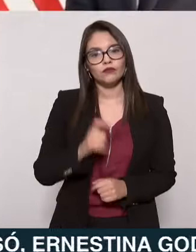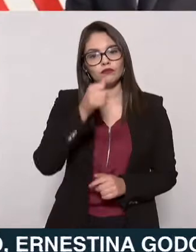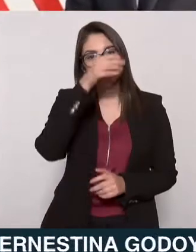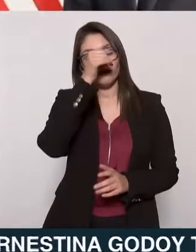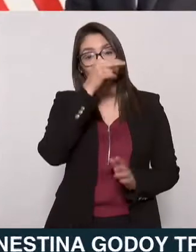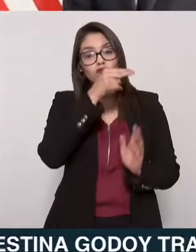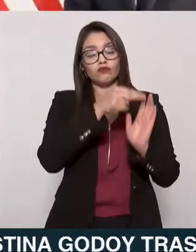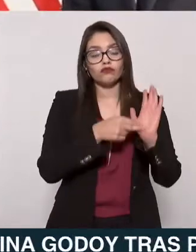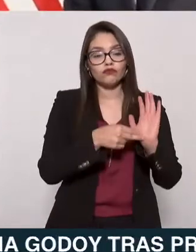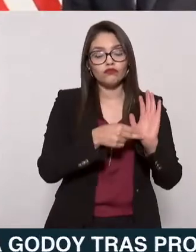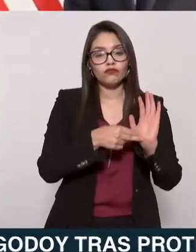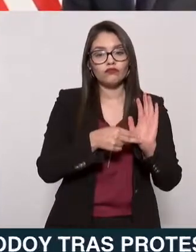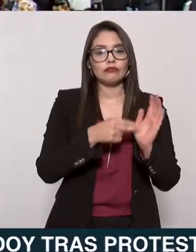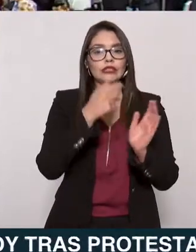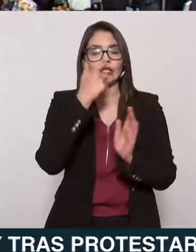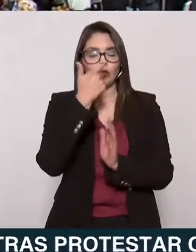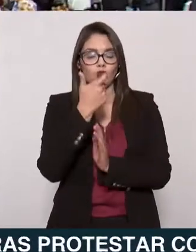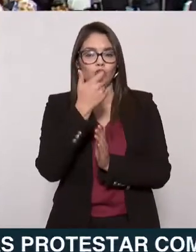económico, comercial,